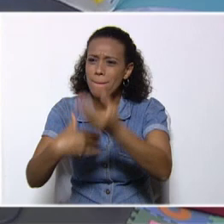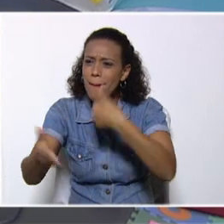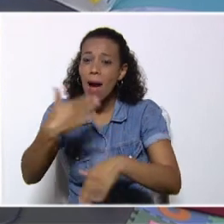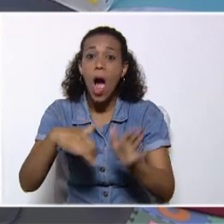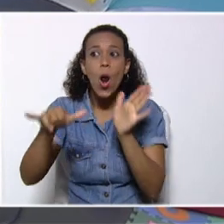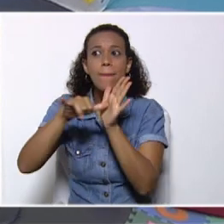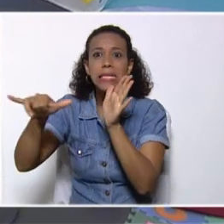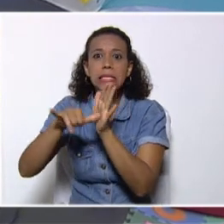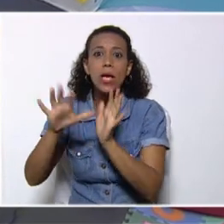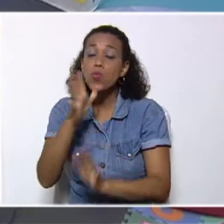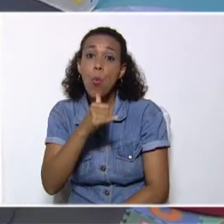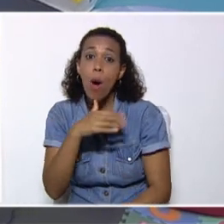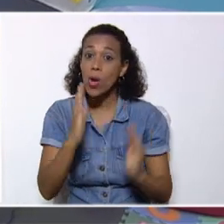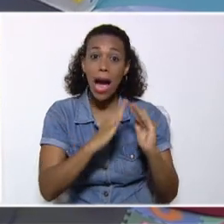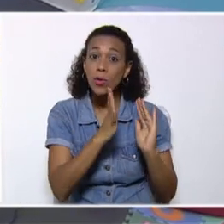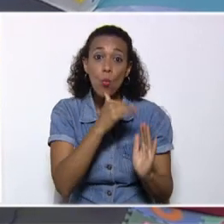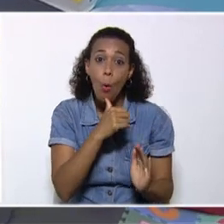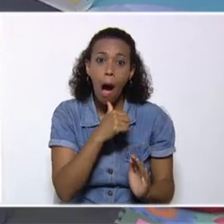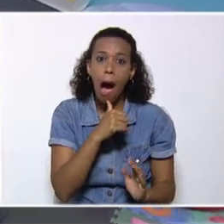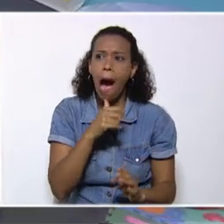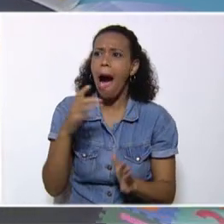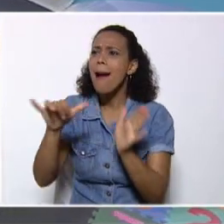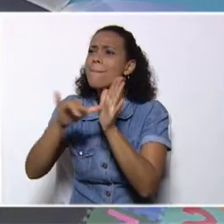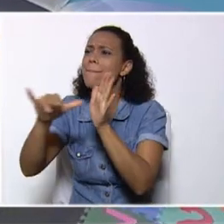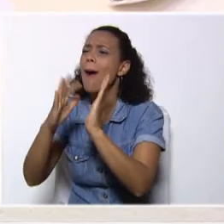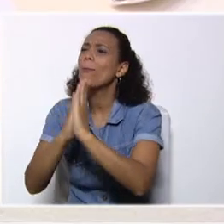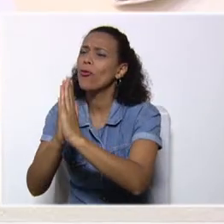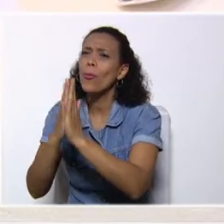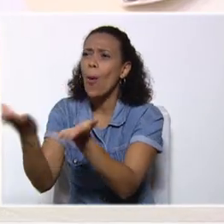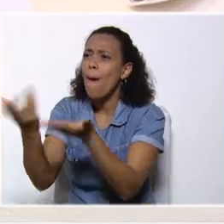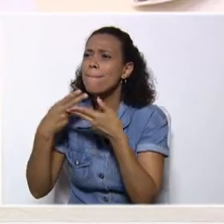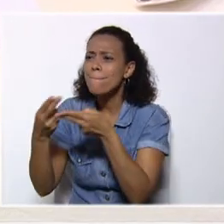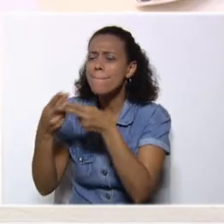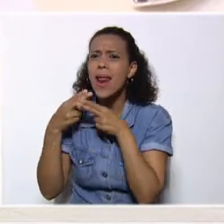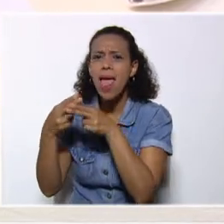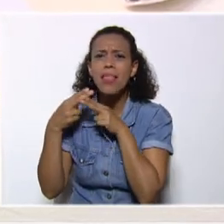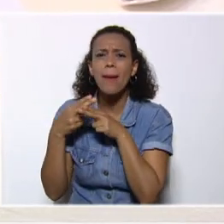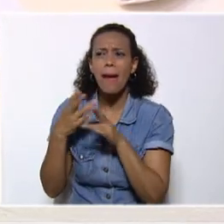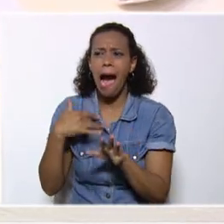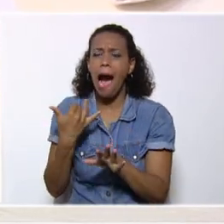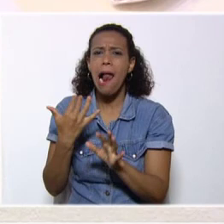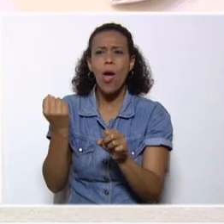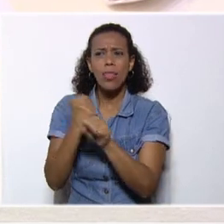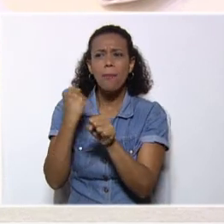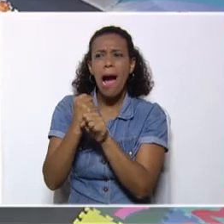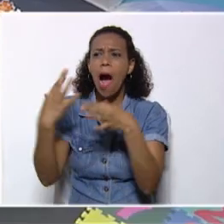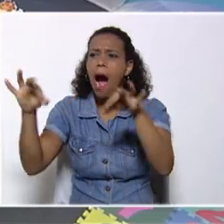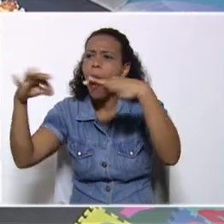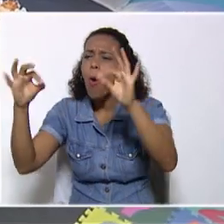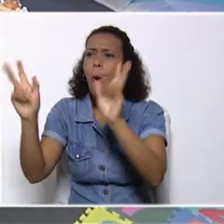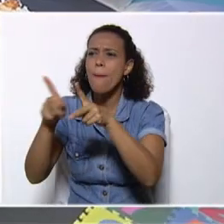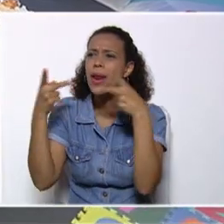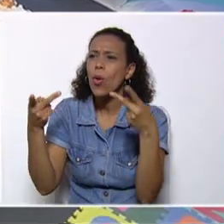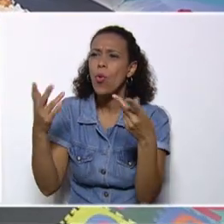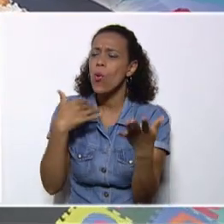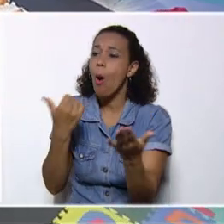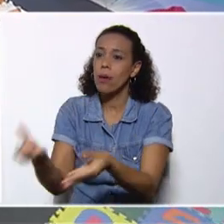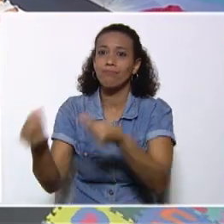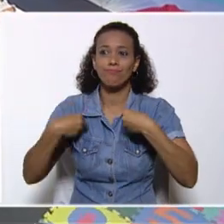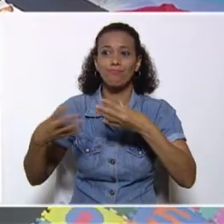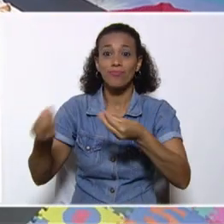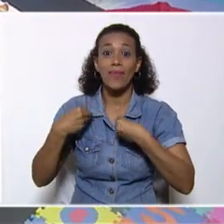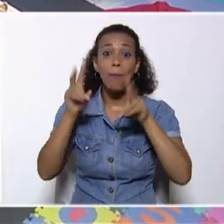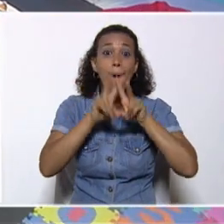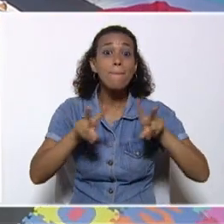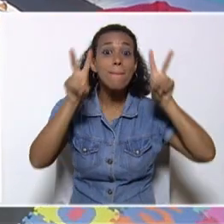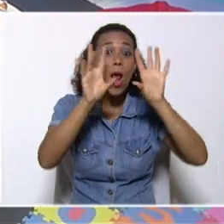nuestras vecinas, con nuestros vecinos. Recuerden que estamos en ese tiempo donde tenemos que dar